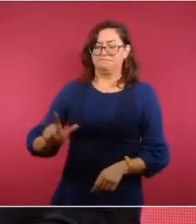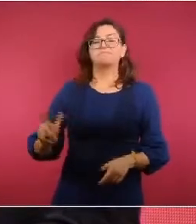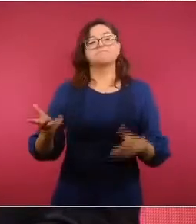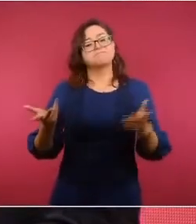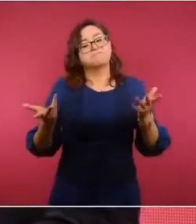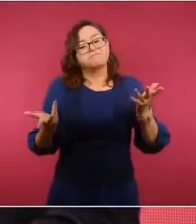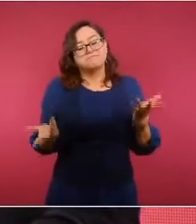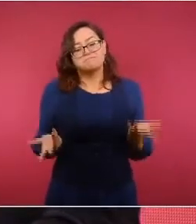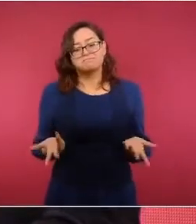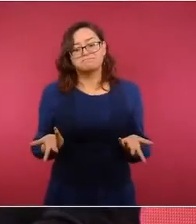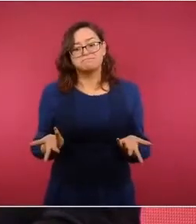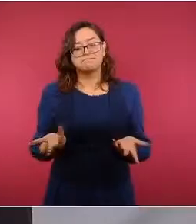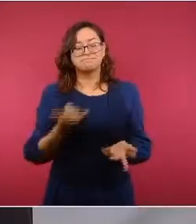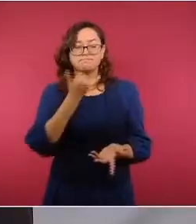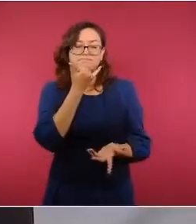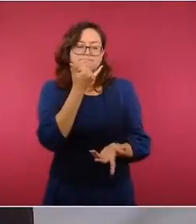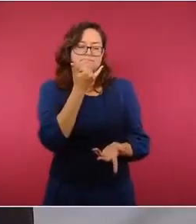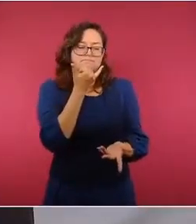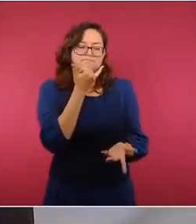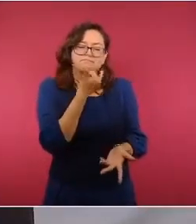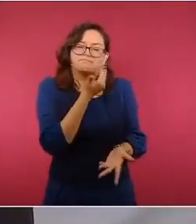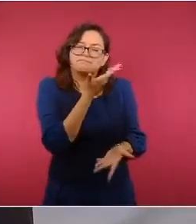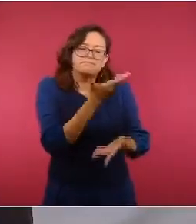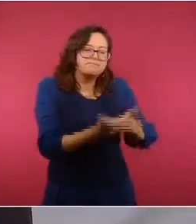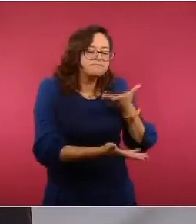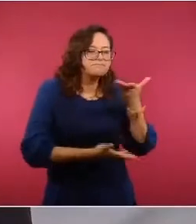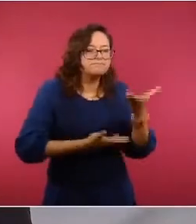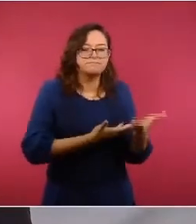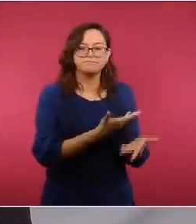Les ofrezco disculpa